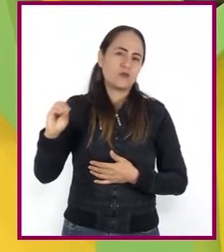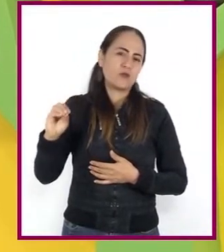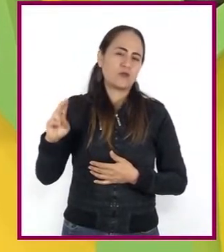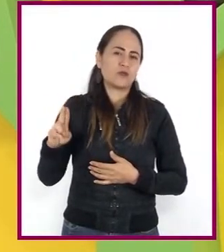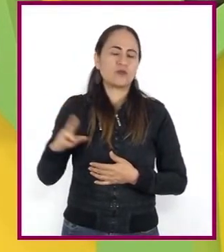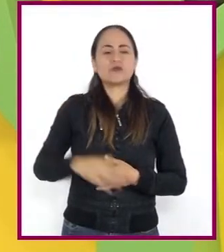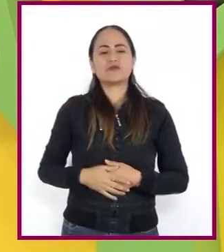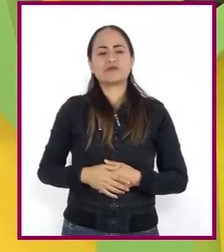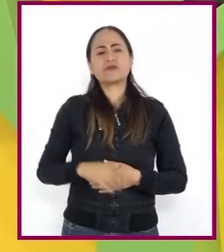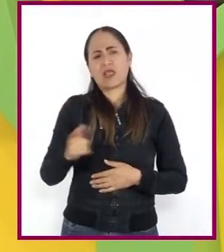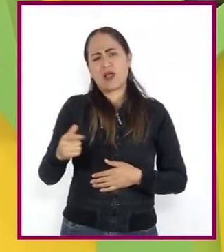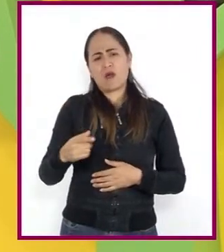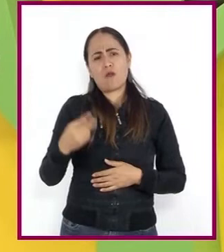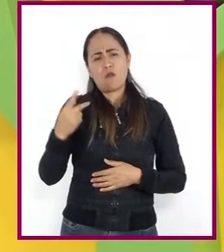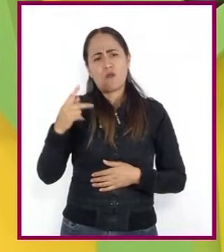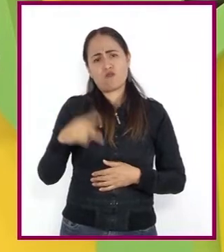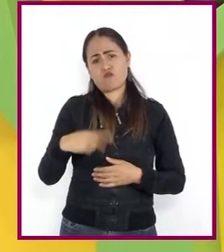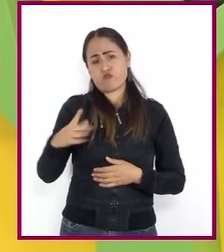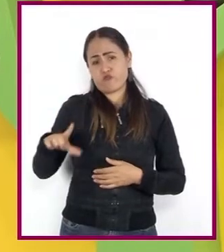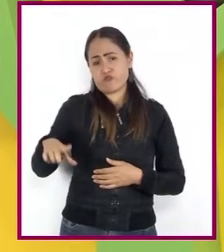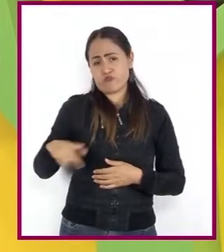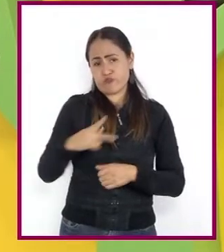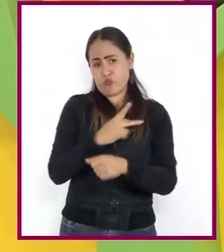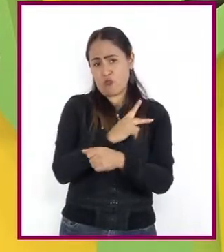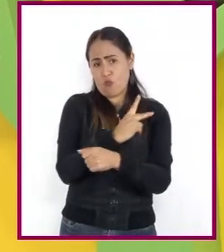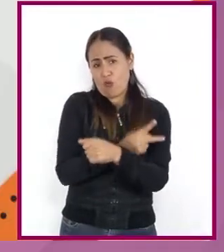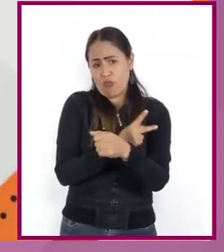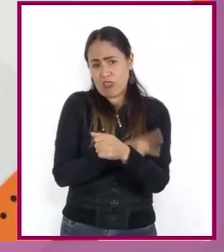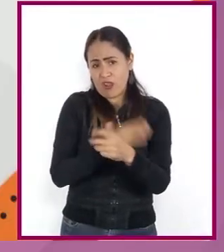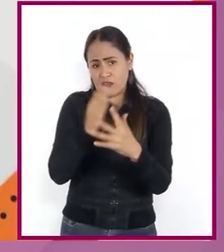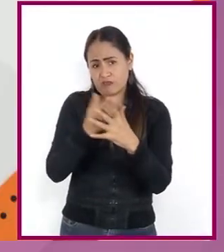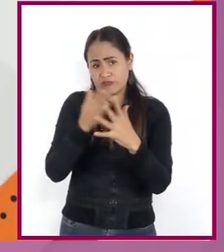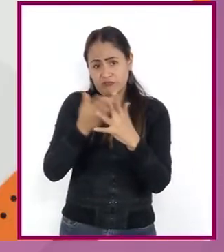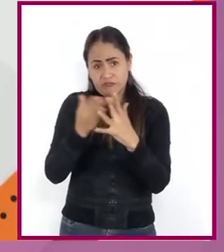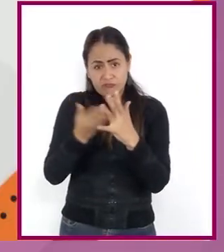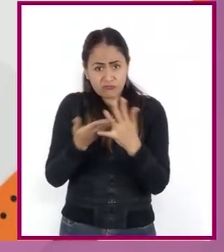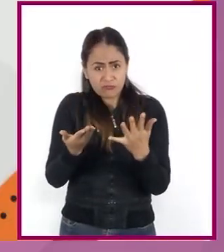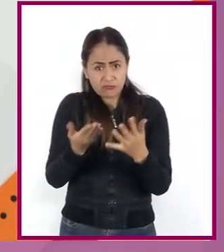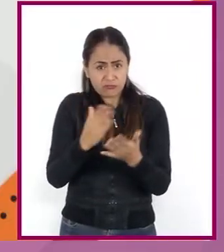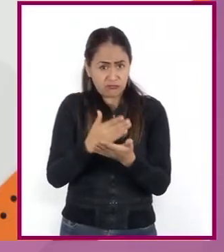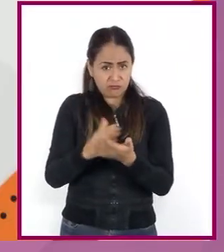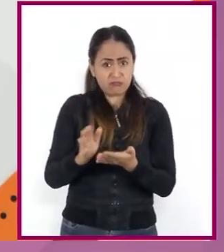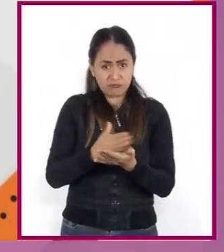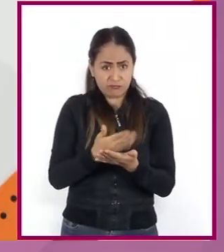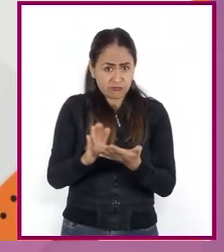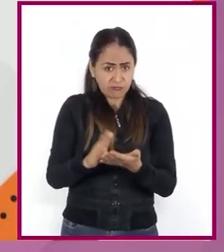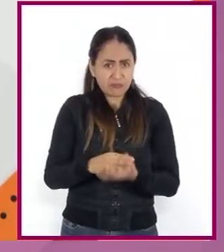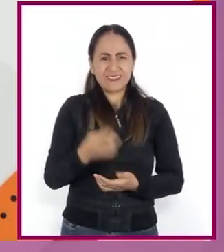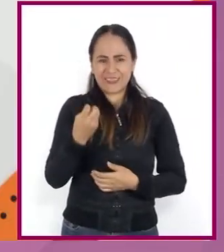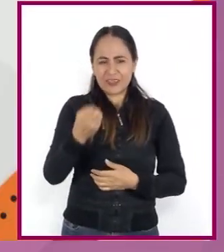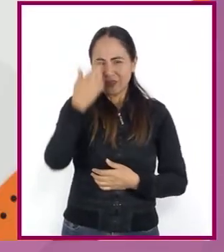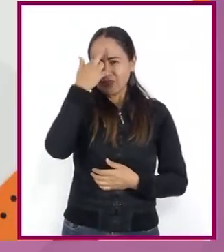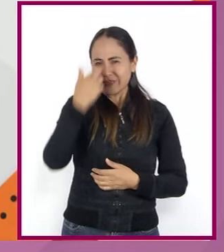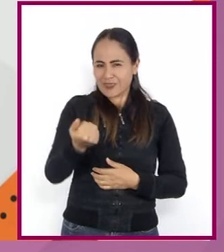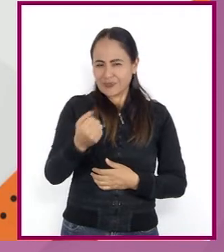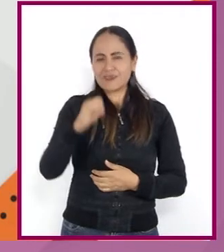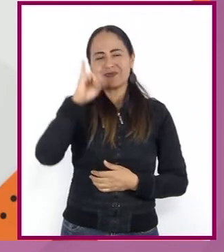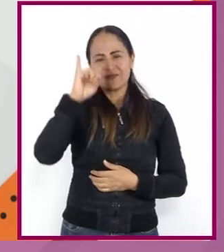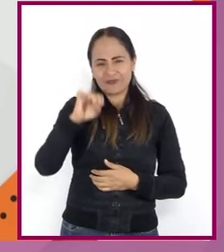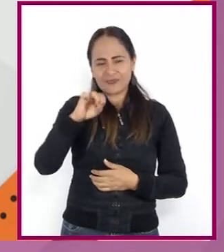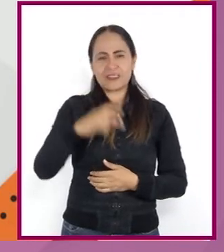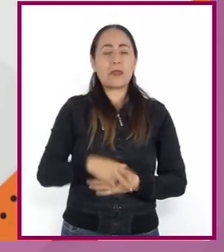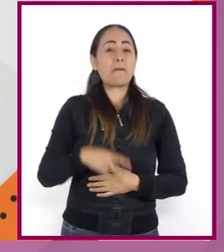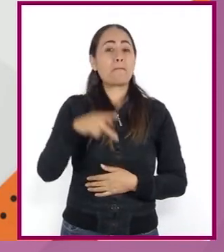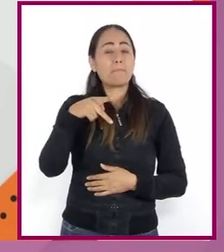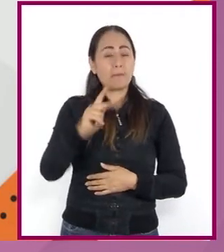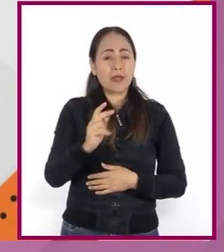la política y el gobierno. Entonces creo que es esa. Pues tienes razón en lo que mencionas. Aunque